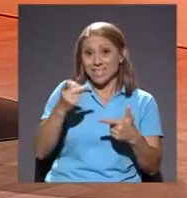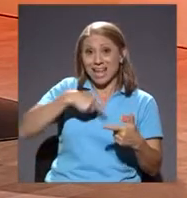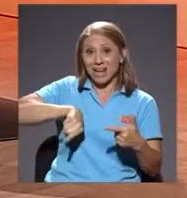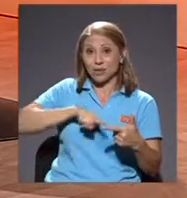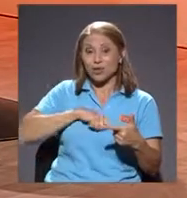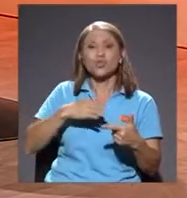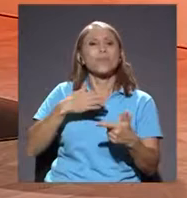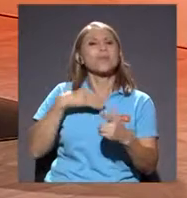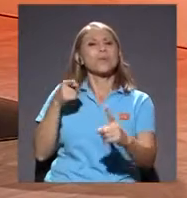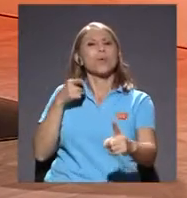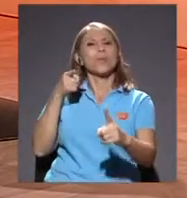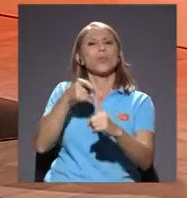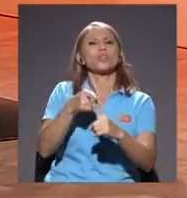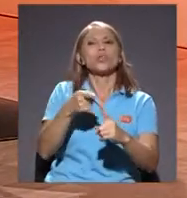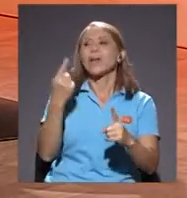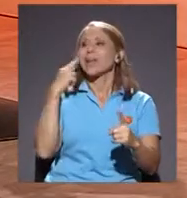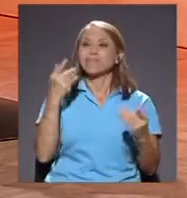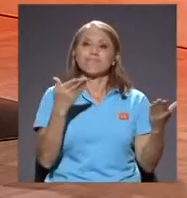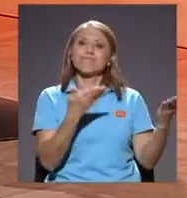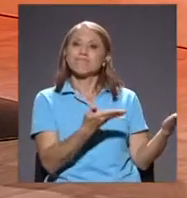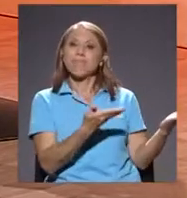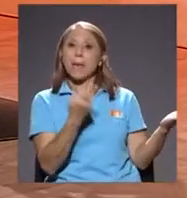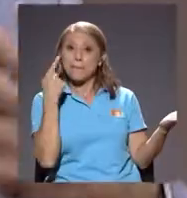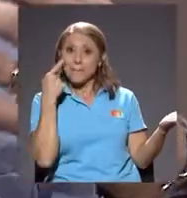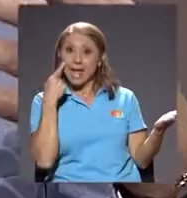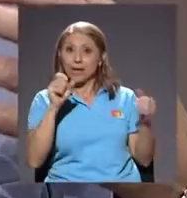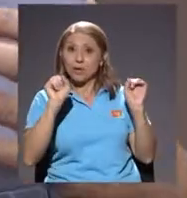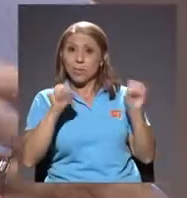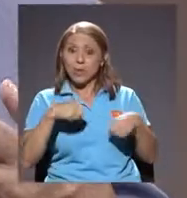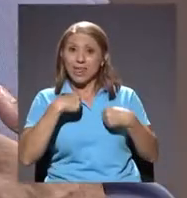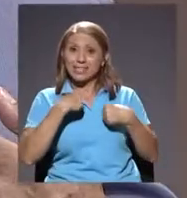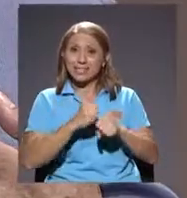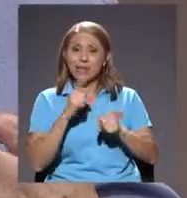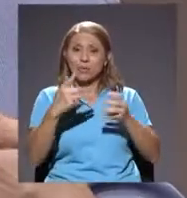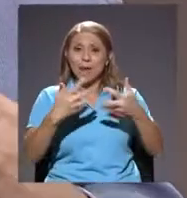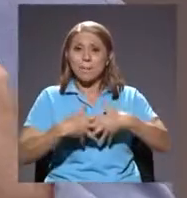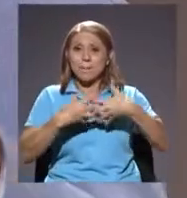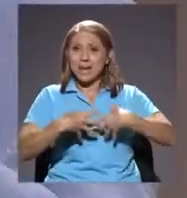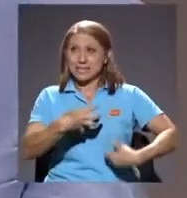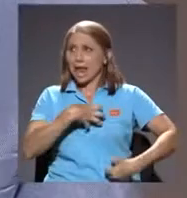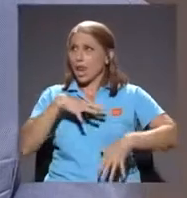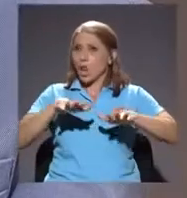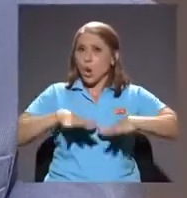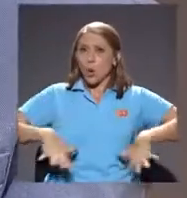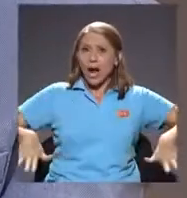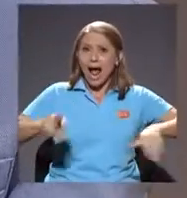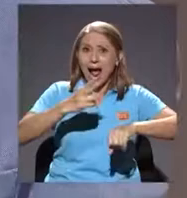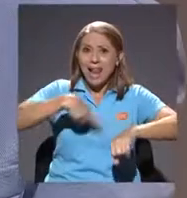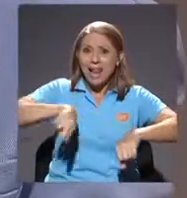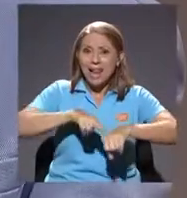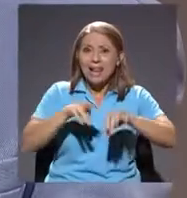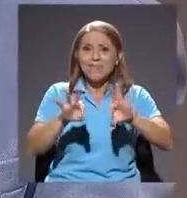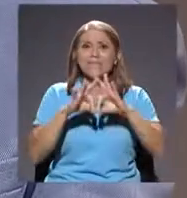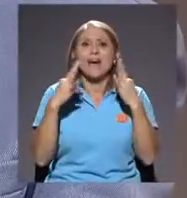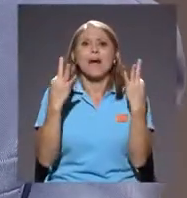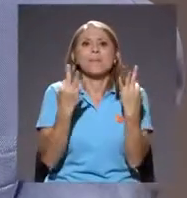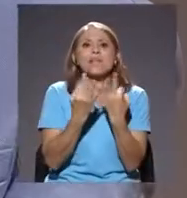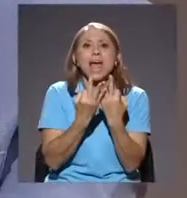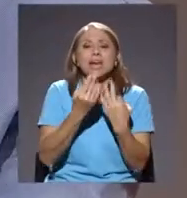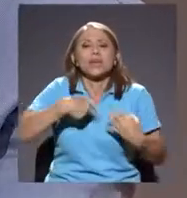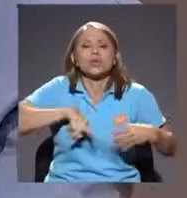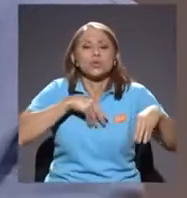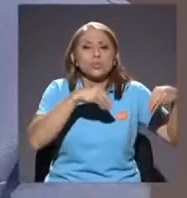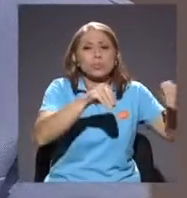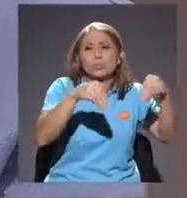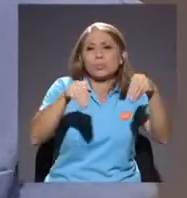decirles vea lo que puede hacer una empresa local familiar siendo proveedor de grandes empresas